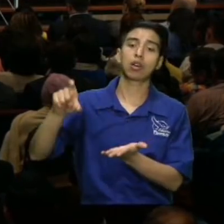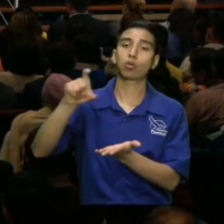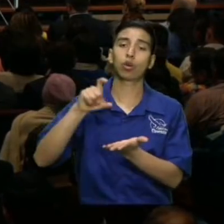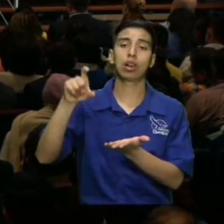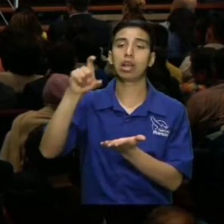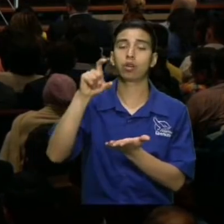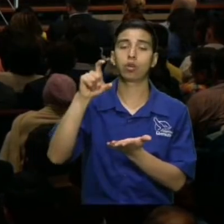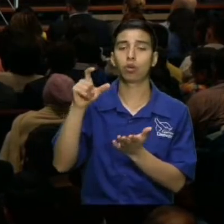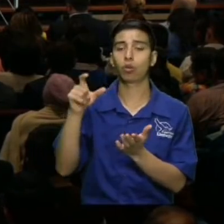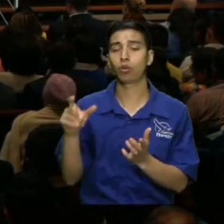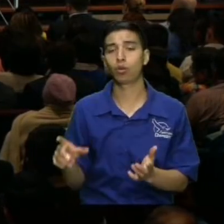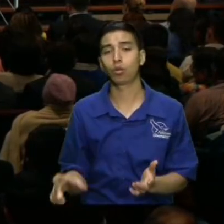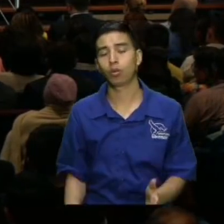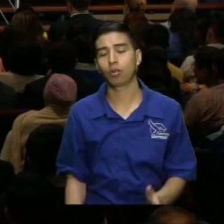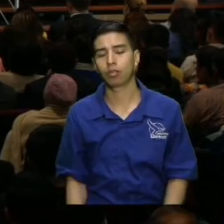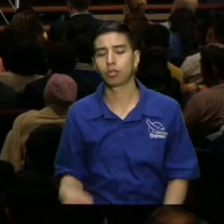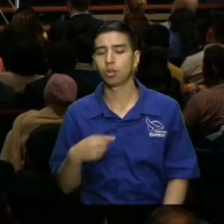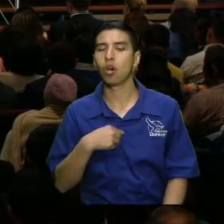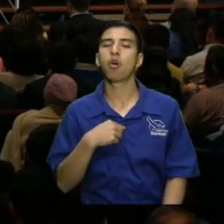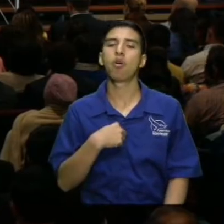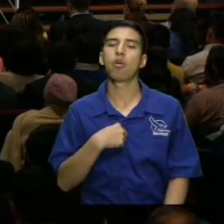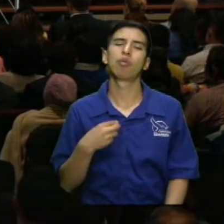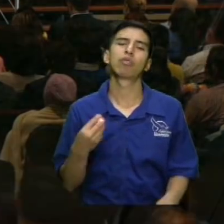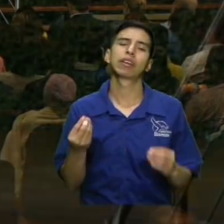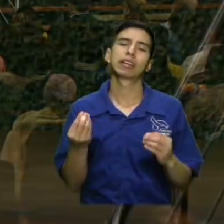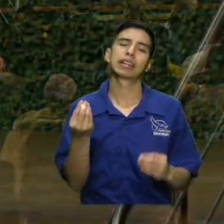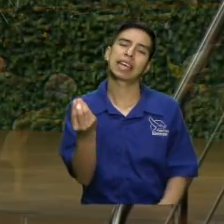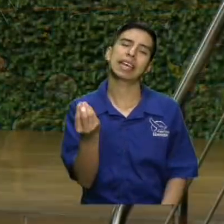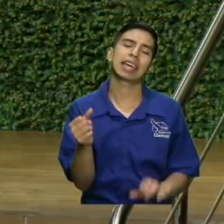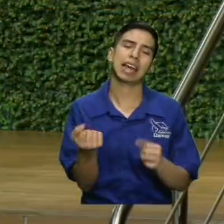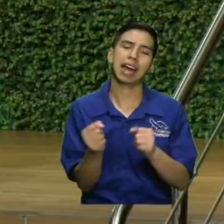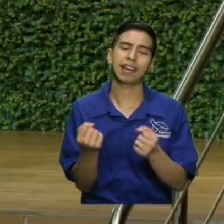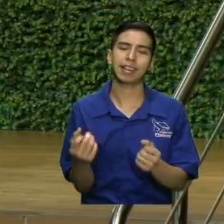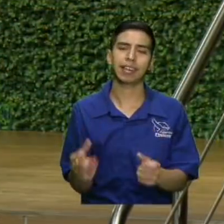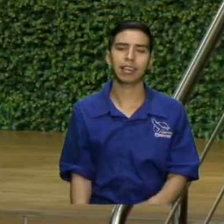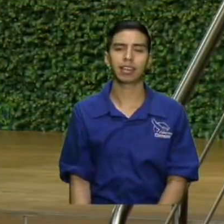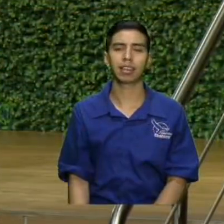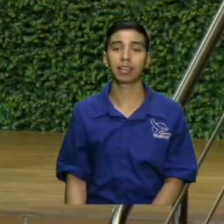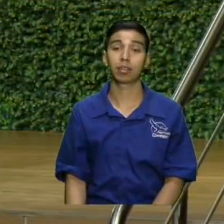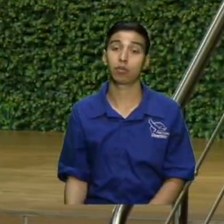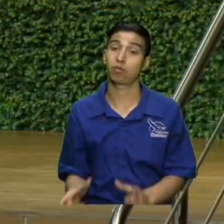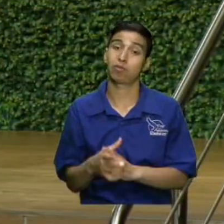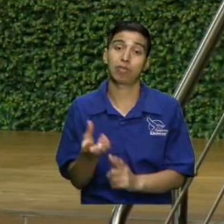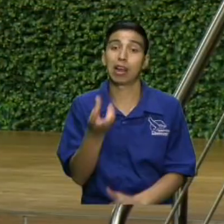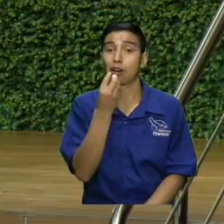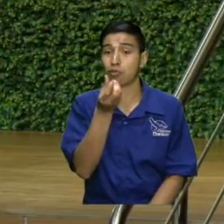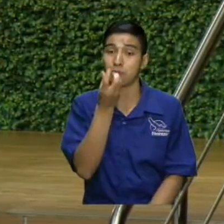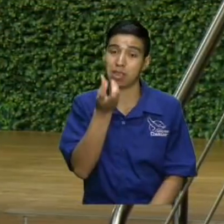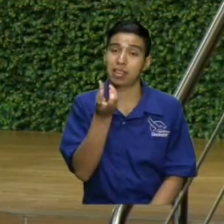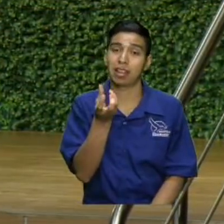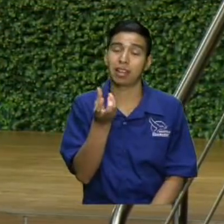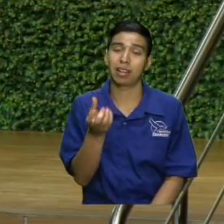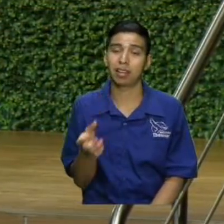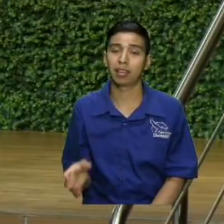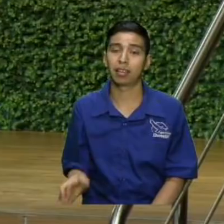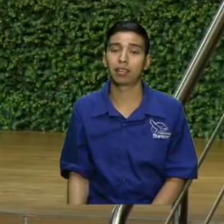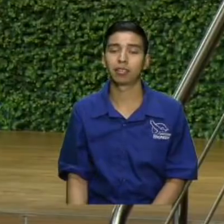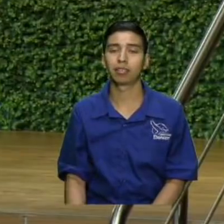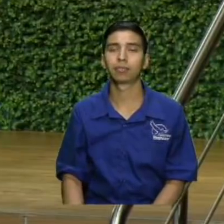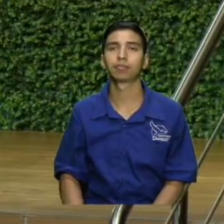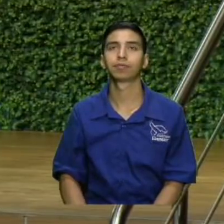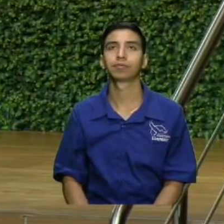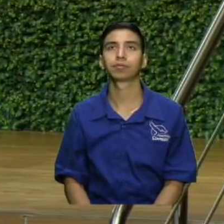comida y todo, Señor? ¿Qué voy a hacer? Padre Santo, no tendría razón este hermano. De paso que hasta me peleé con el